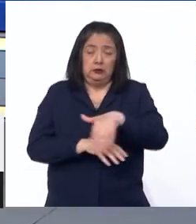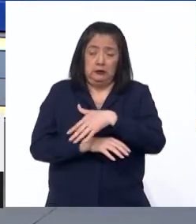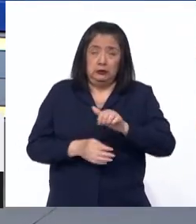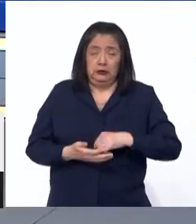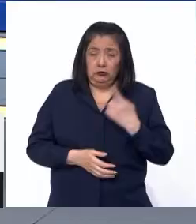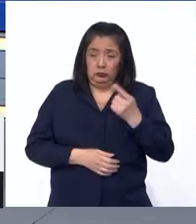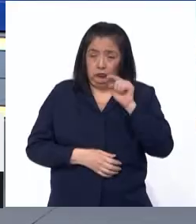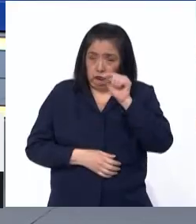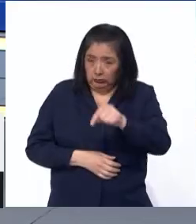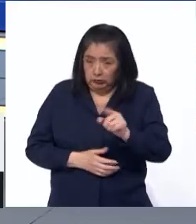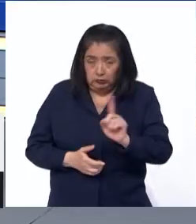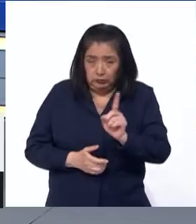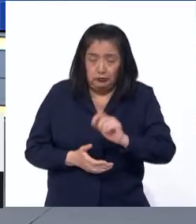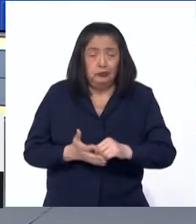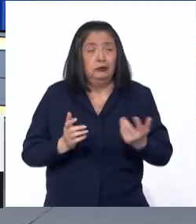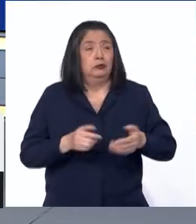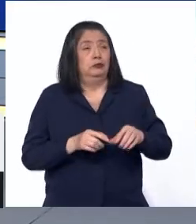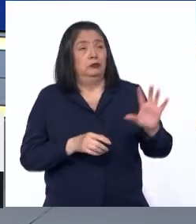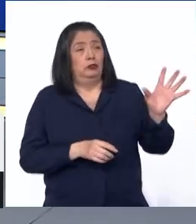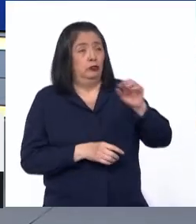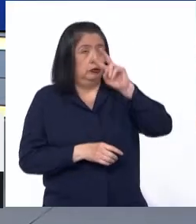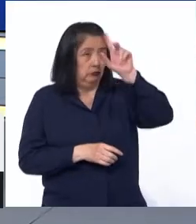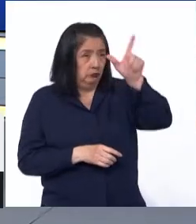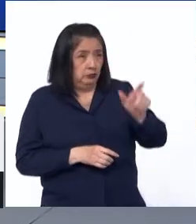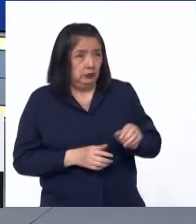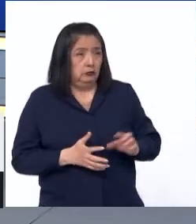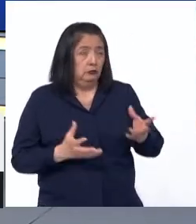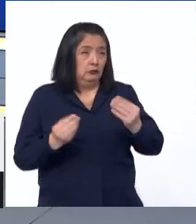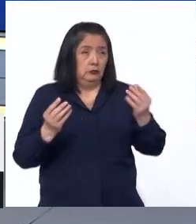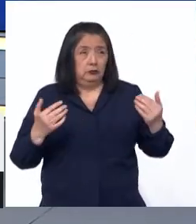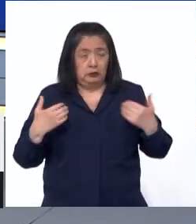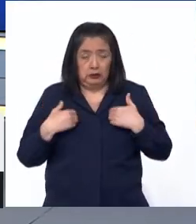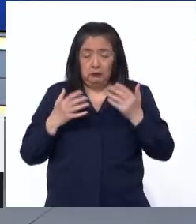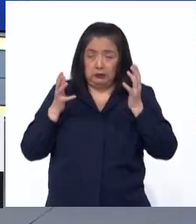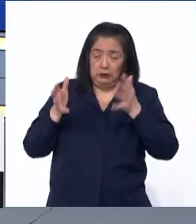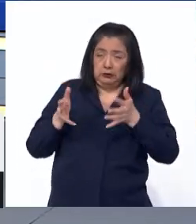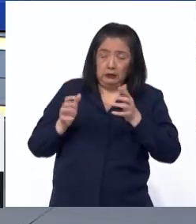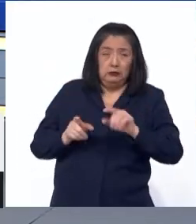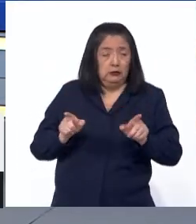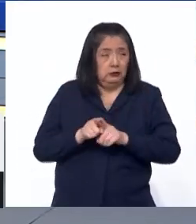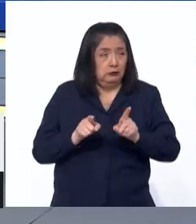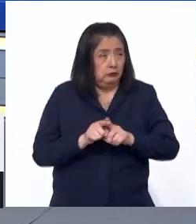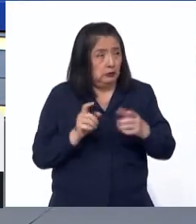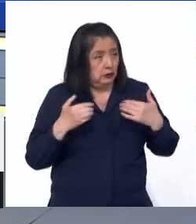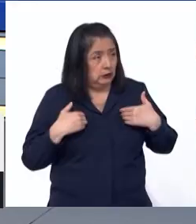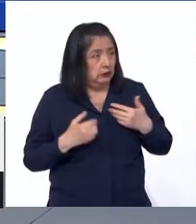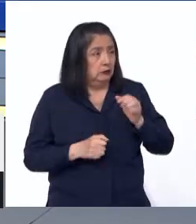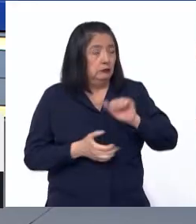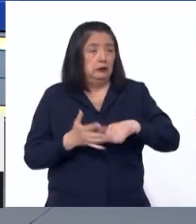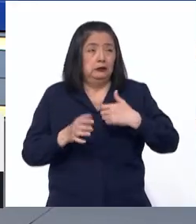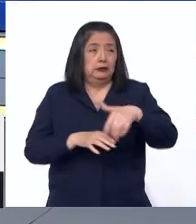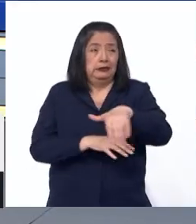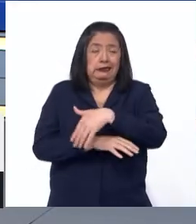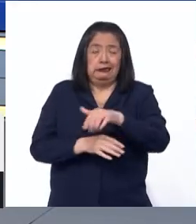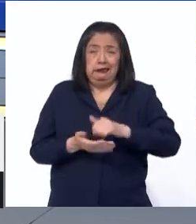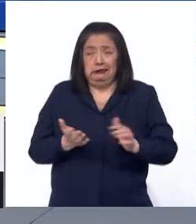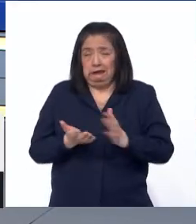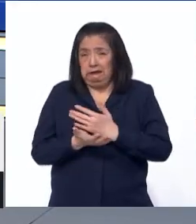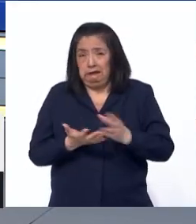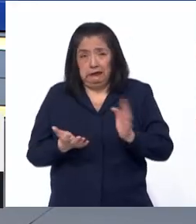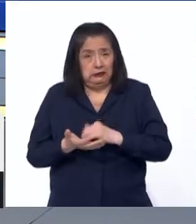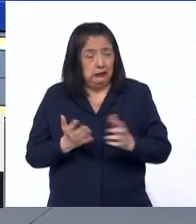pasa en su distrito, pasa a lo largo del Perú, donde vemos muchísimos animales abandonados y además animales que están en la calle, que no